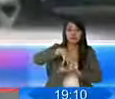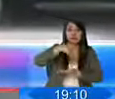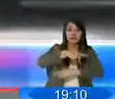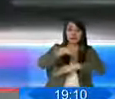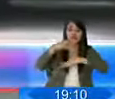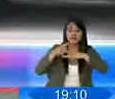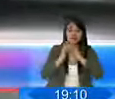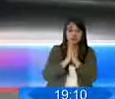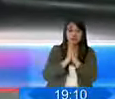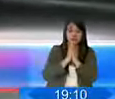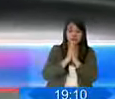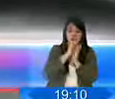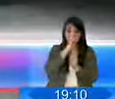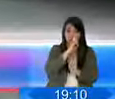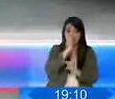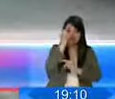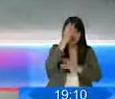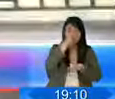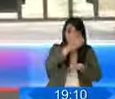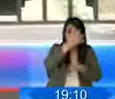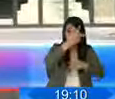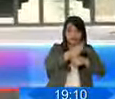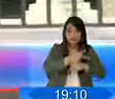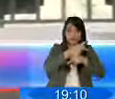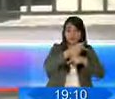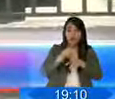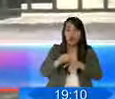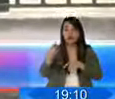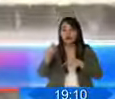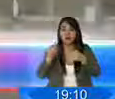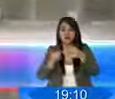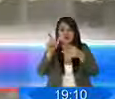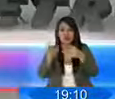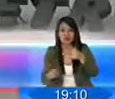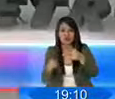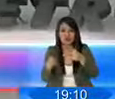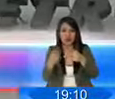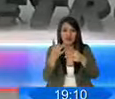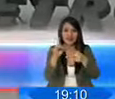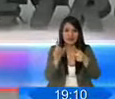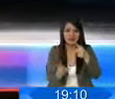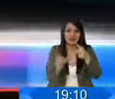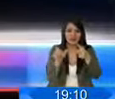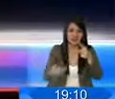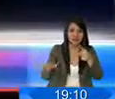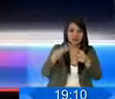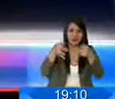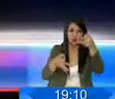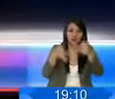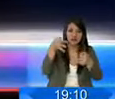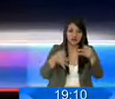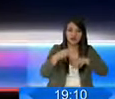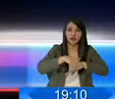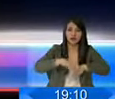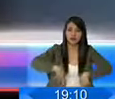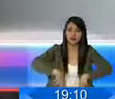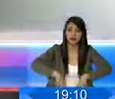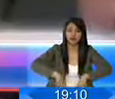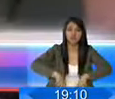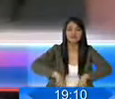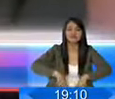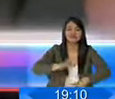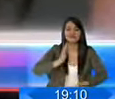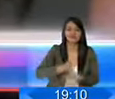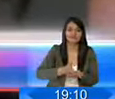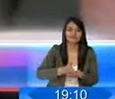del habeas corpus interpuesta por Javier Vaquerizo Zambrano, uno de los 18 procesados en el juicio por el presunto delito de cohecho